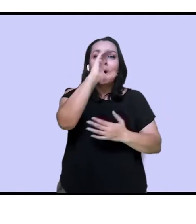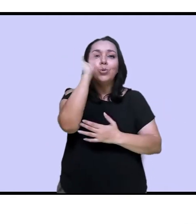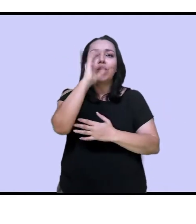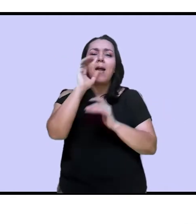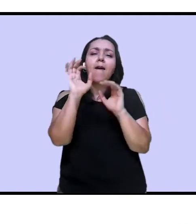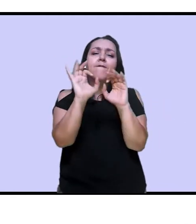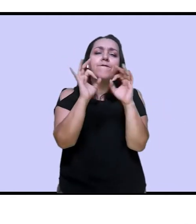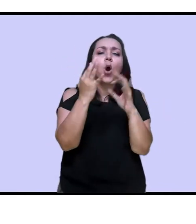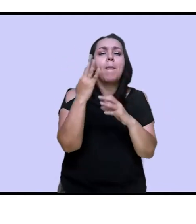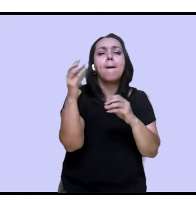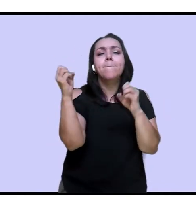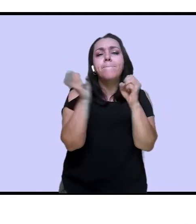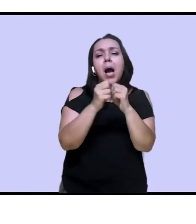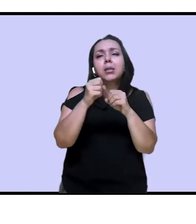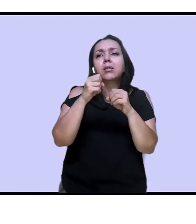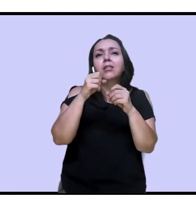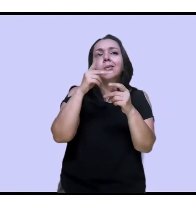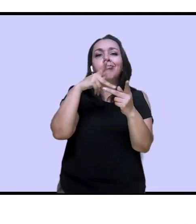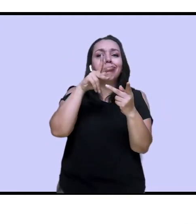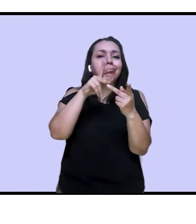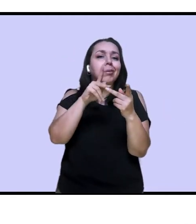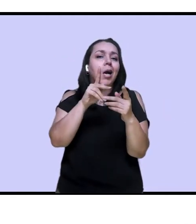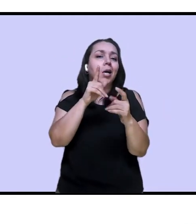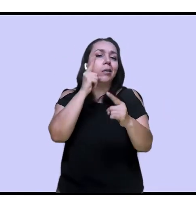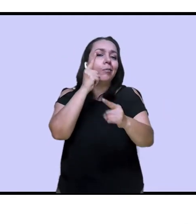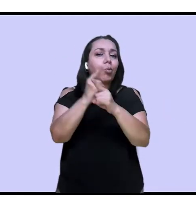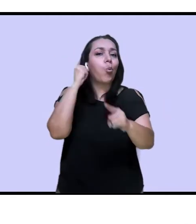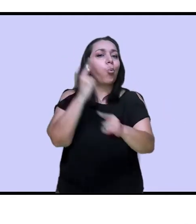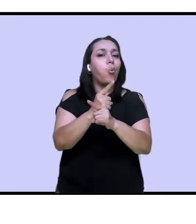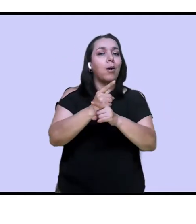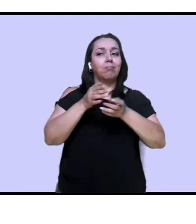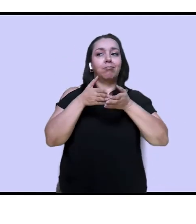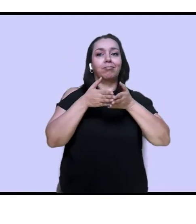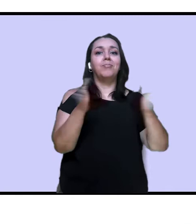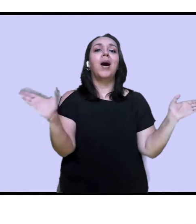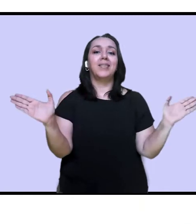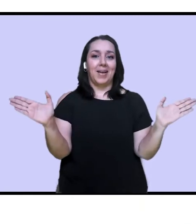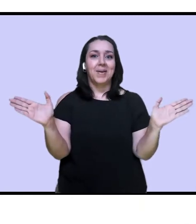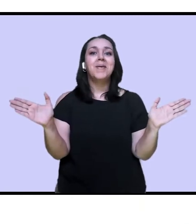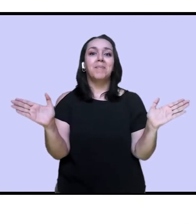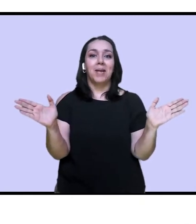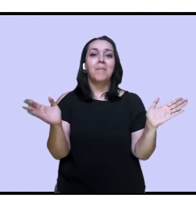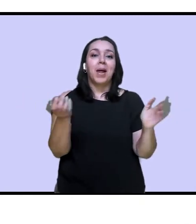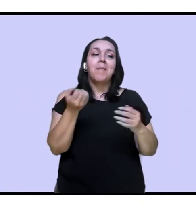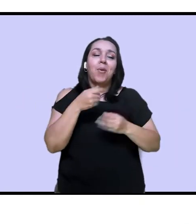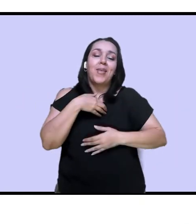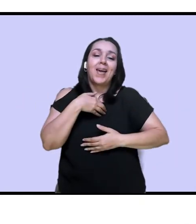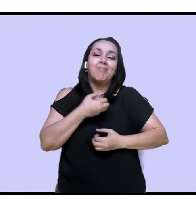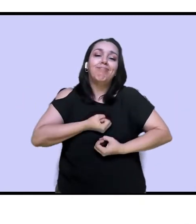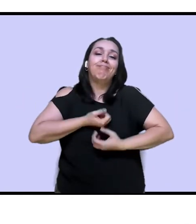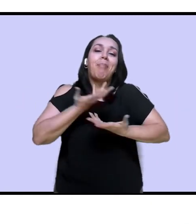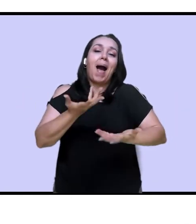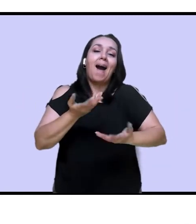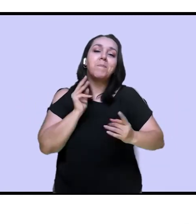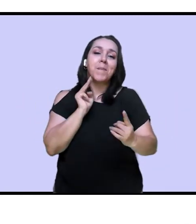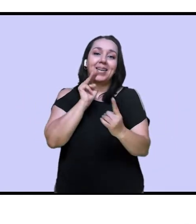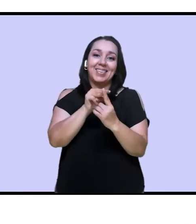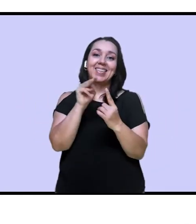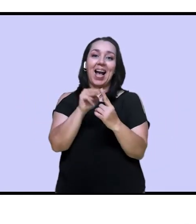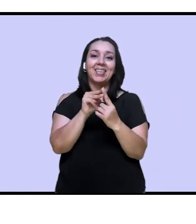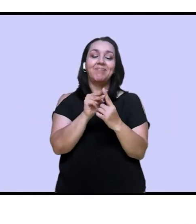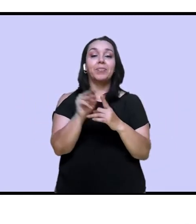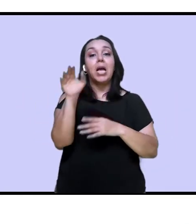buscar las formas más oportunas y estándares de decir nuestras frases para expresar el